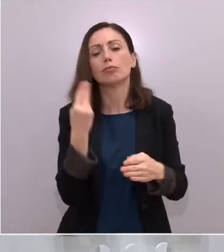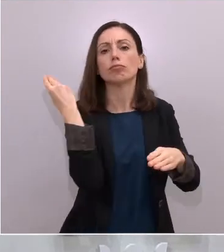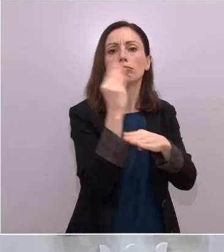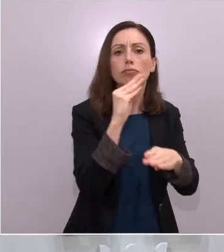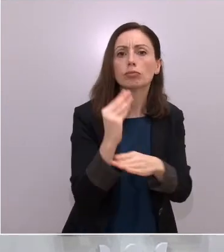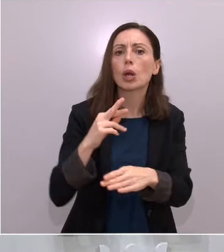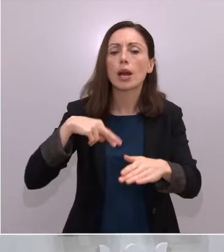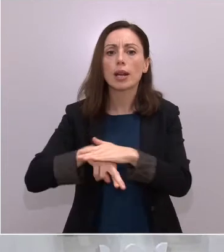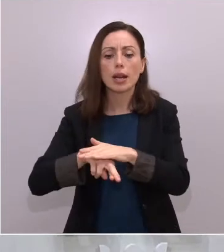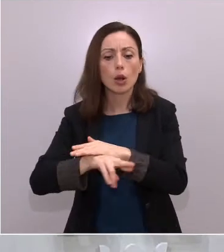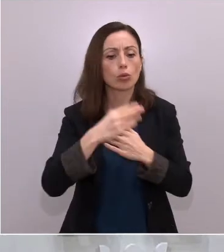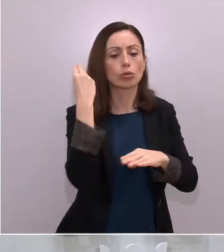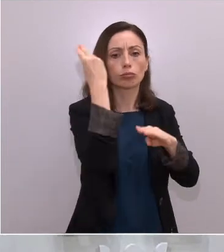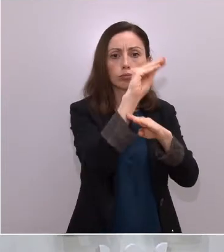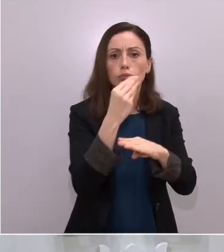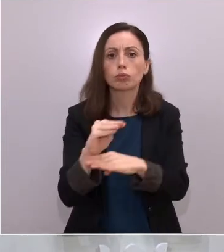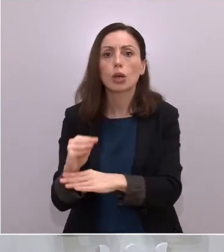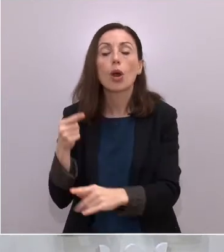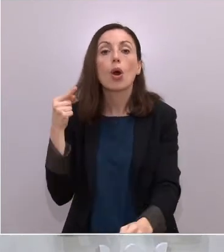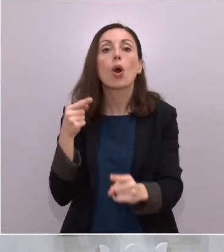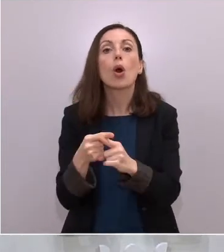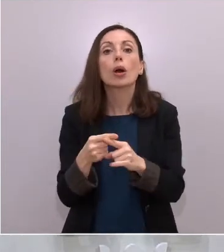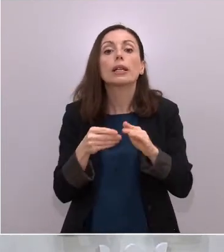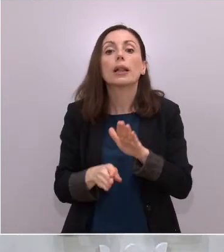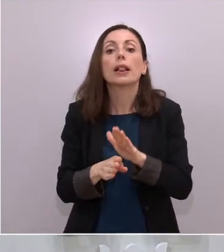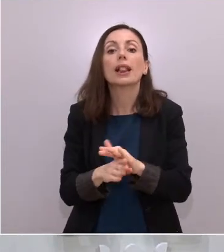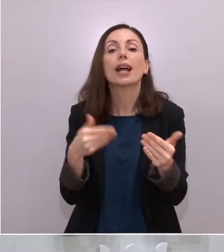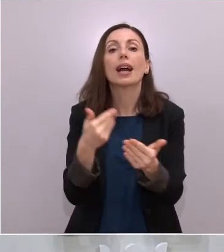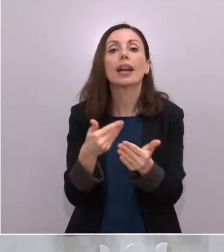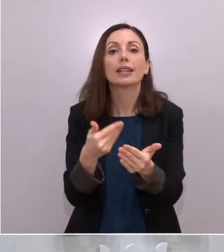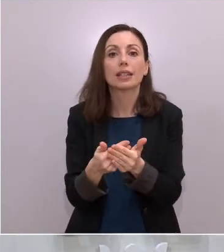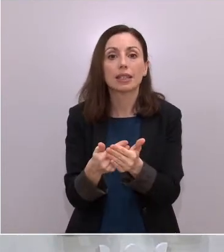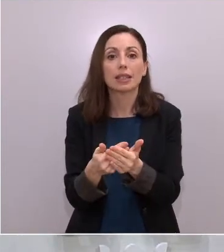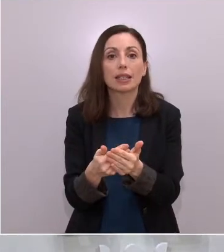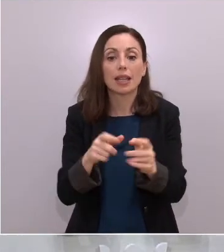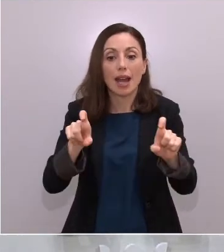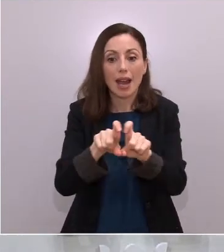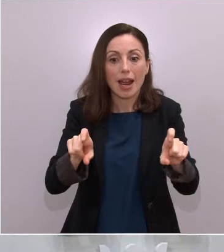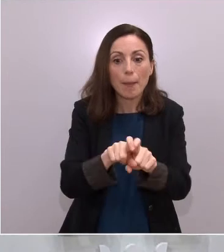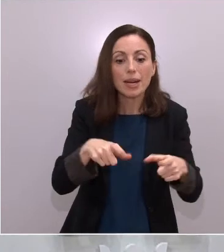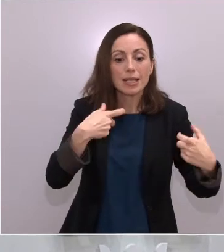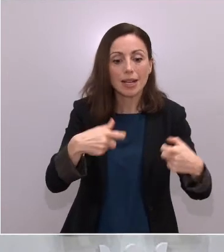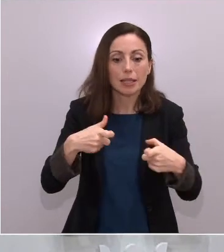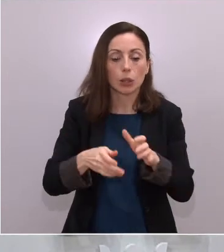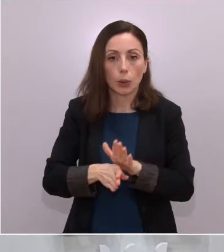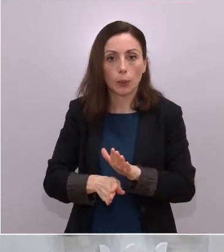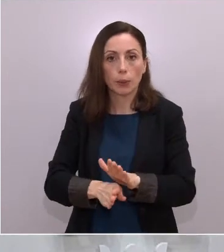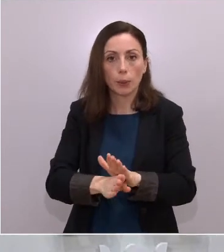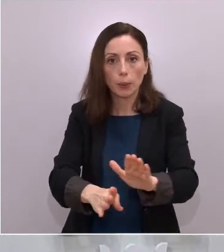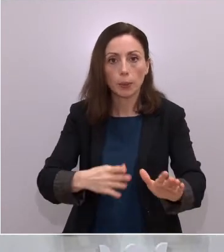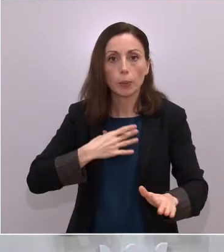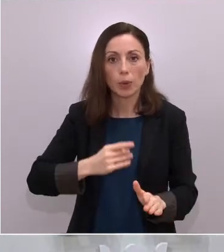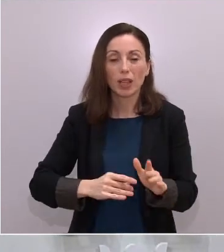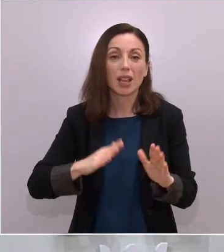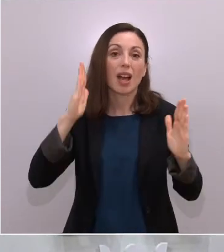los recursos suficientes para mantener y para garantizar la viabilidad de estas empresas y de estos sectores durante